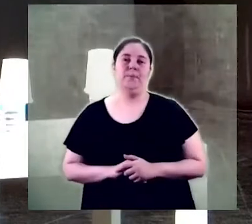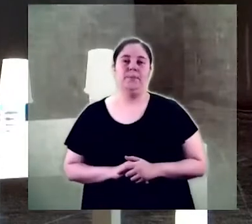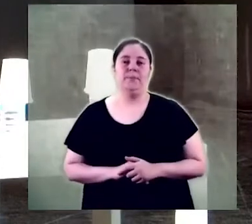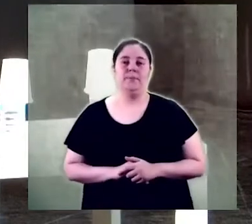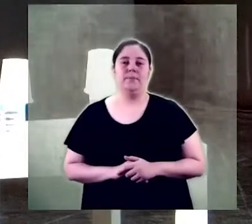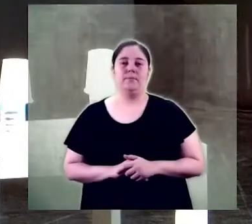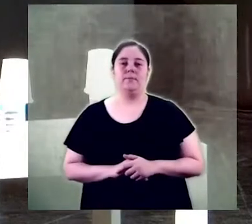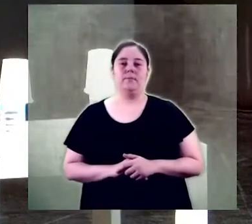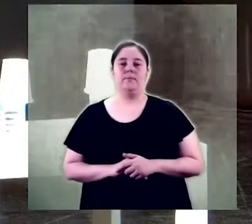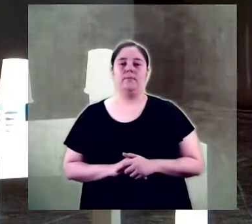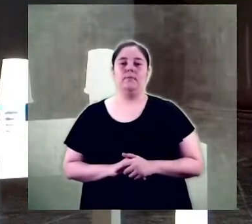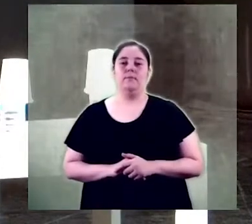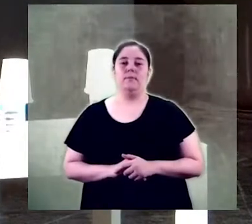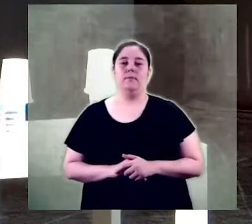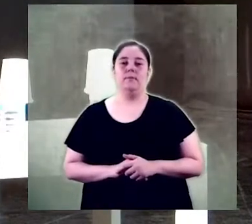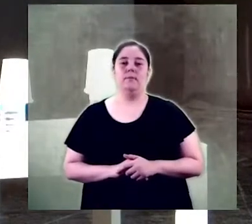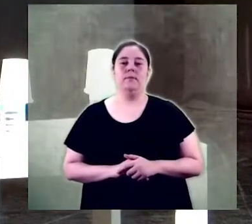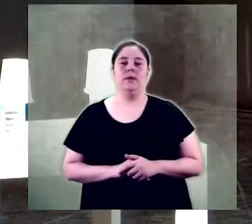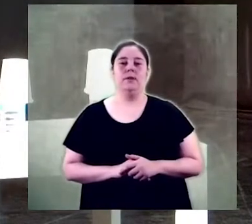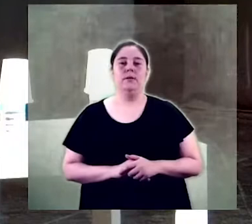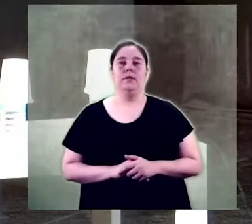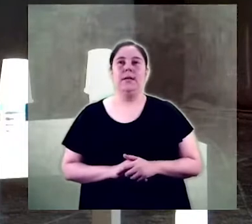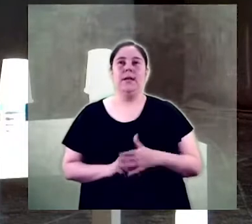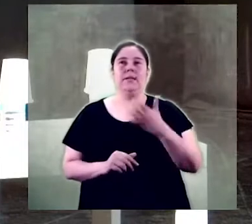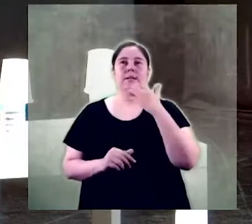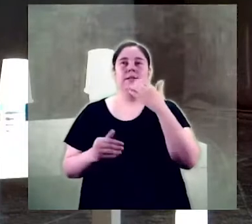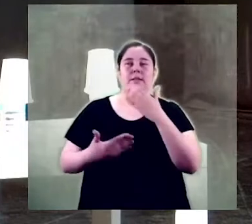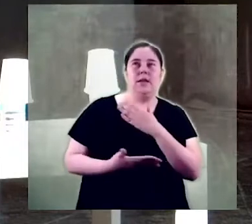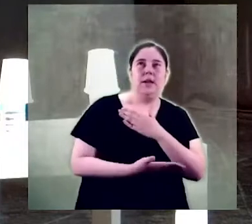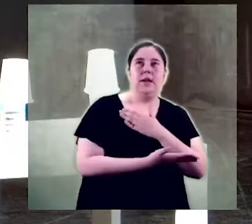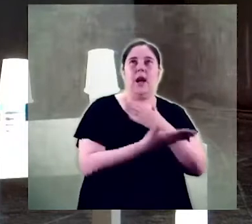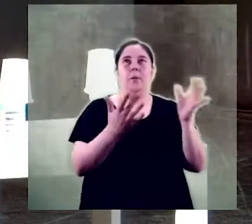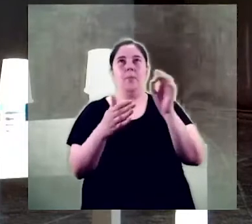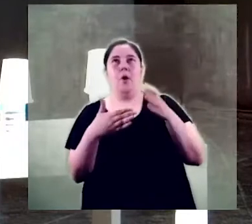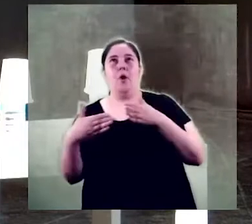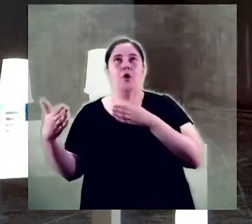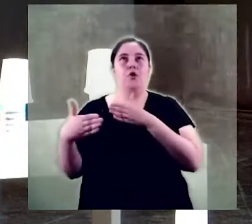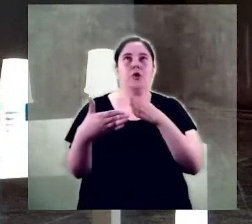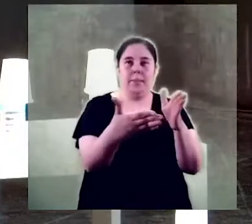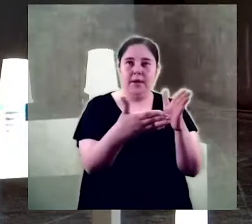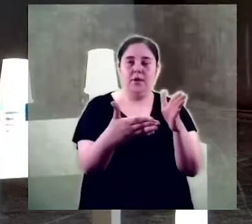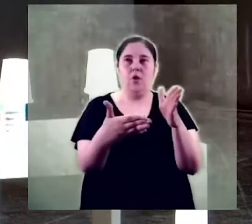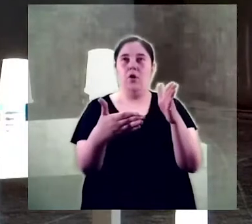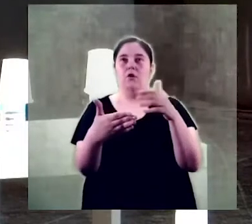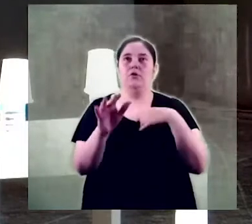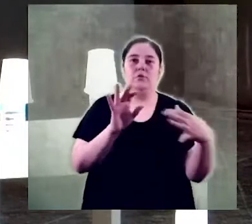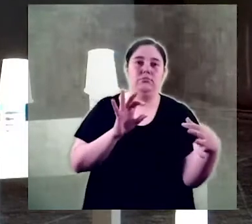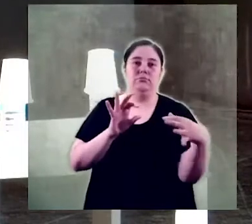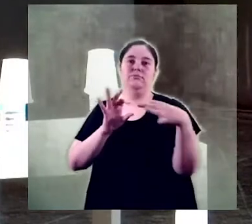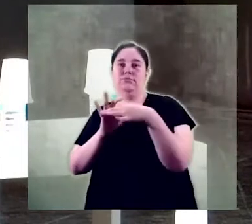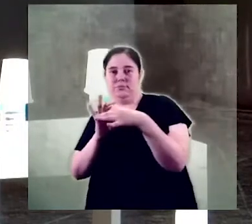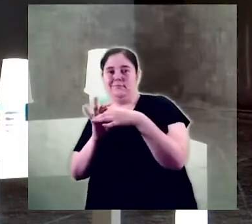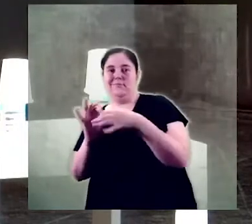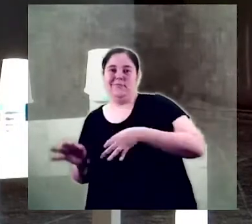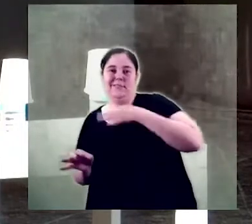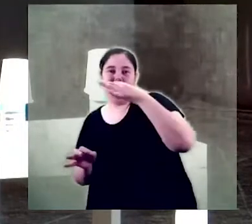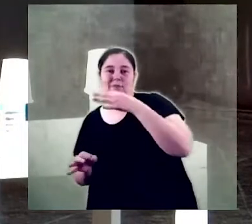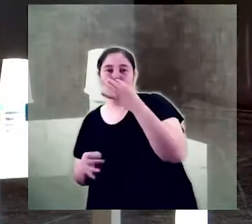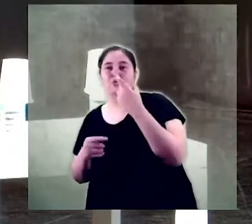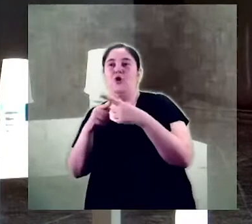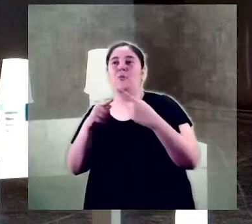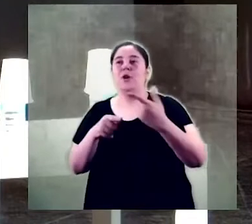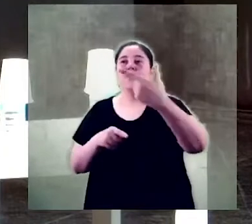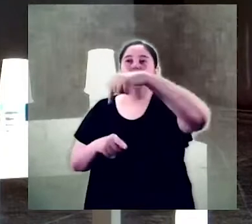Tantas imágenes repetidas de campos y caminos para contar lo que os quiero contar. La calidad de vuestra